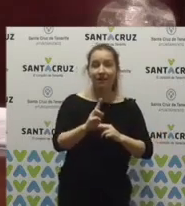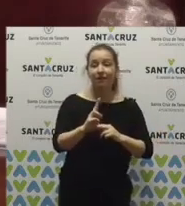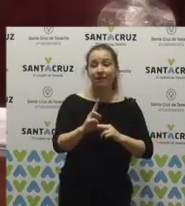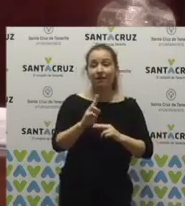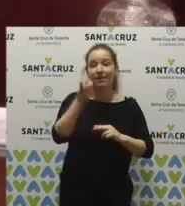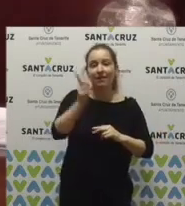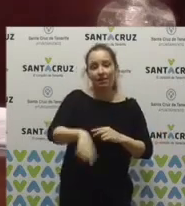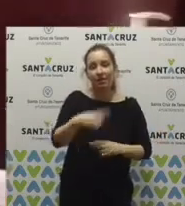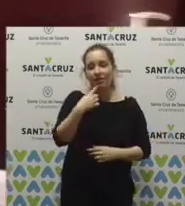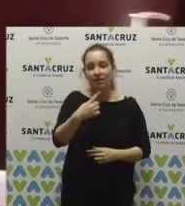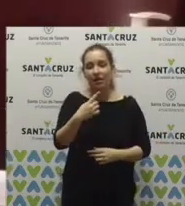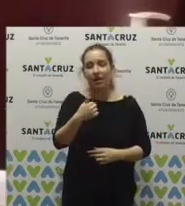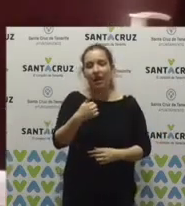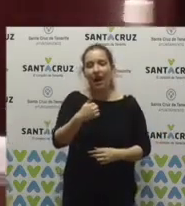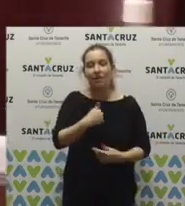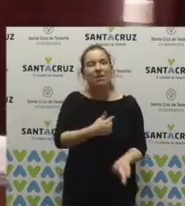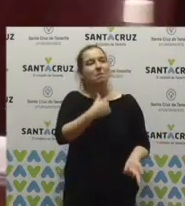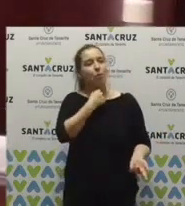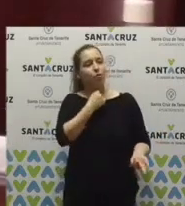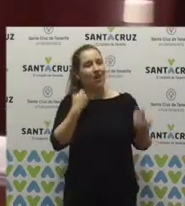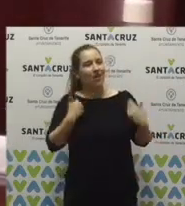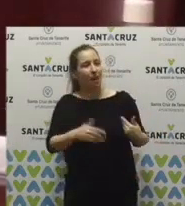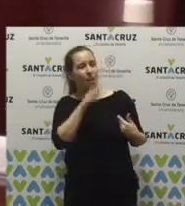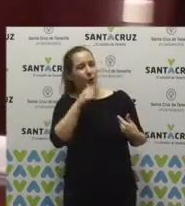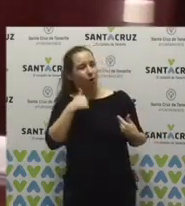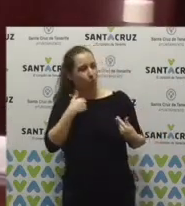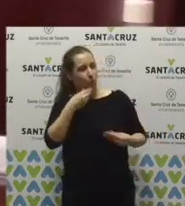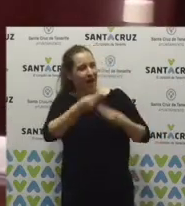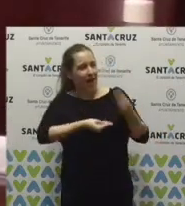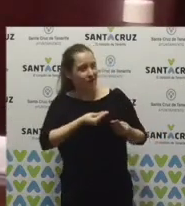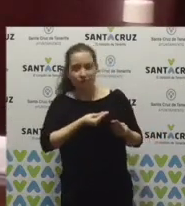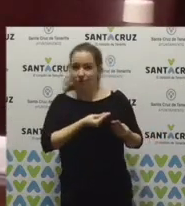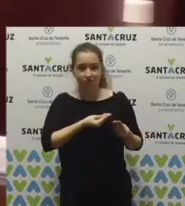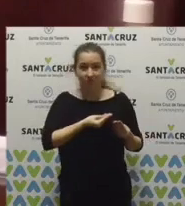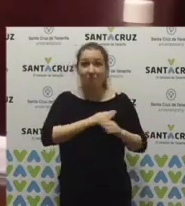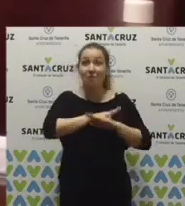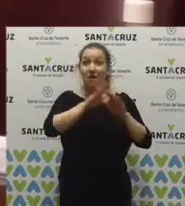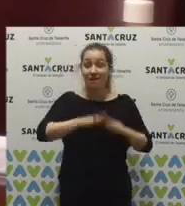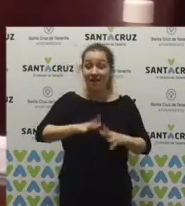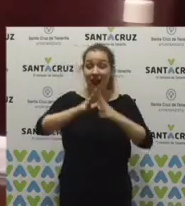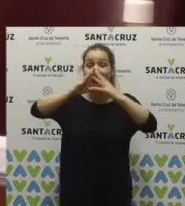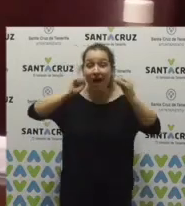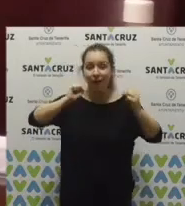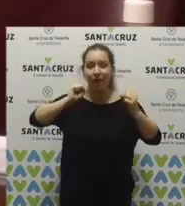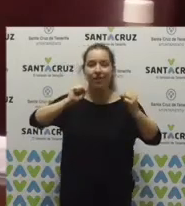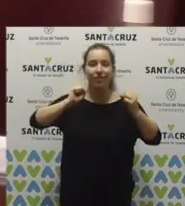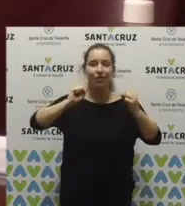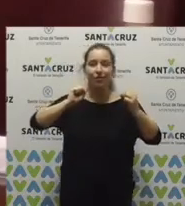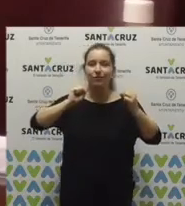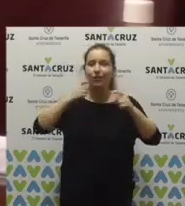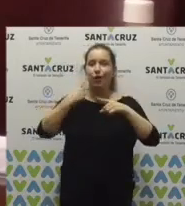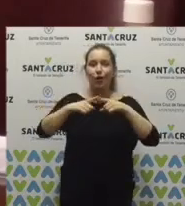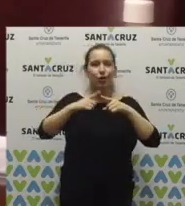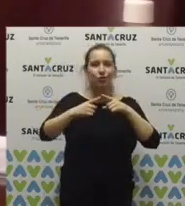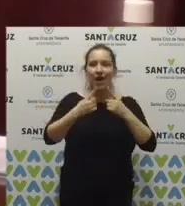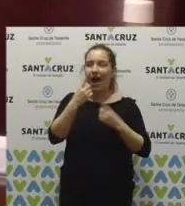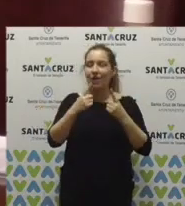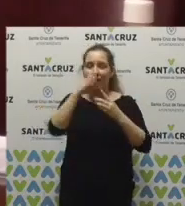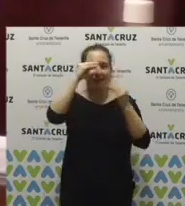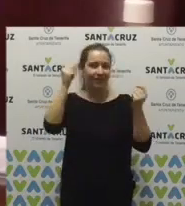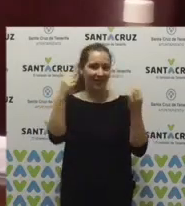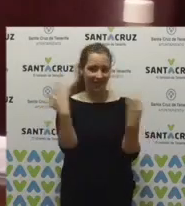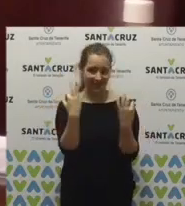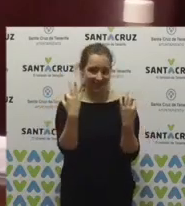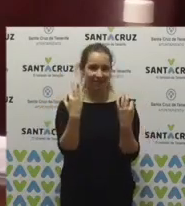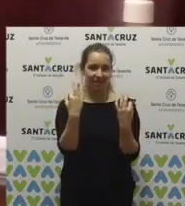me me hubiera gustado porque yo hubiera hecho pero soy capaz de saber que en el acuerdo tengo que dejarme pelos en la gatera si se quiere tengo que